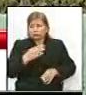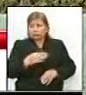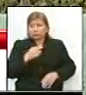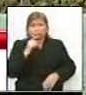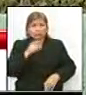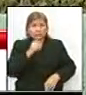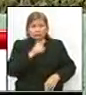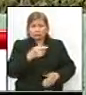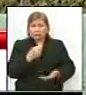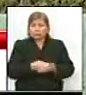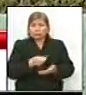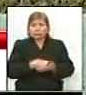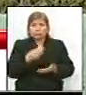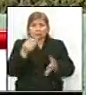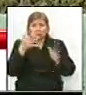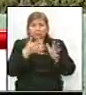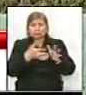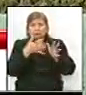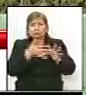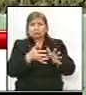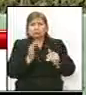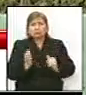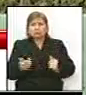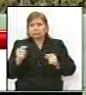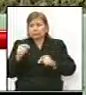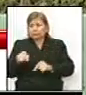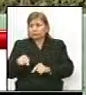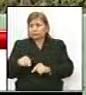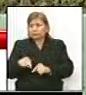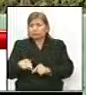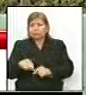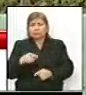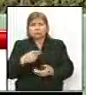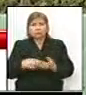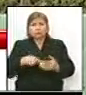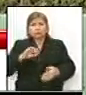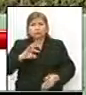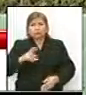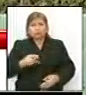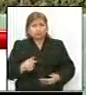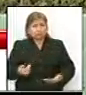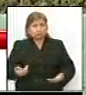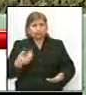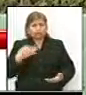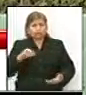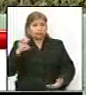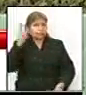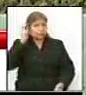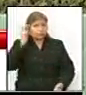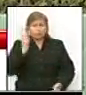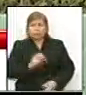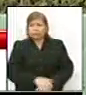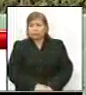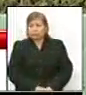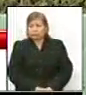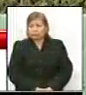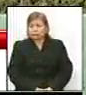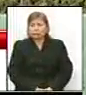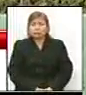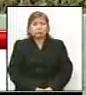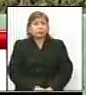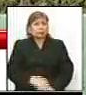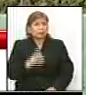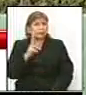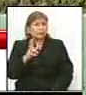eso se ha quedado el dinero, ahí nomás se ha quedado el dinero, y acá ese primer robo que yo escucho, 34